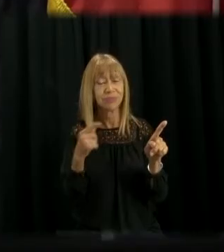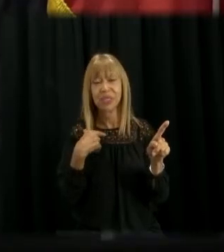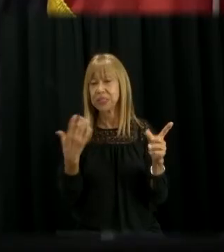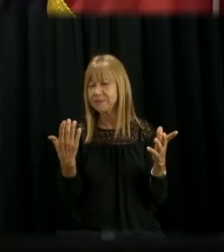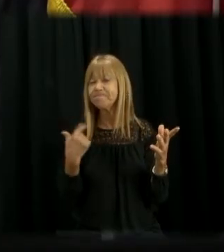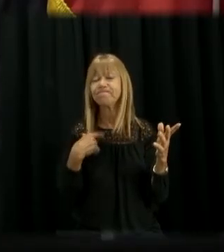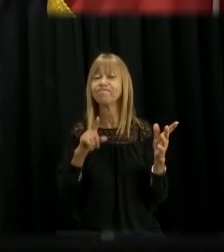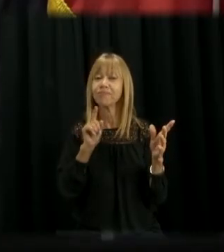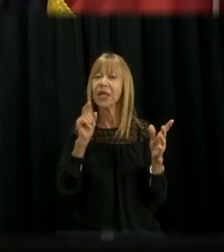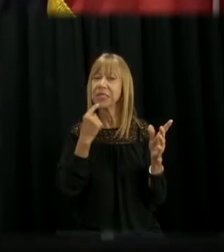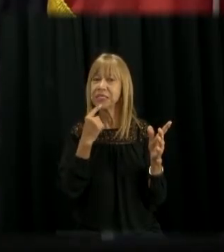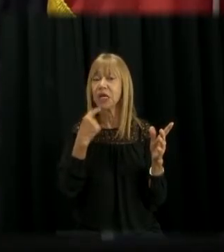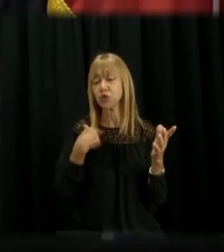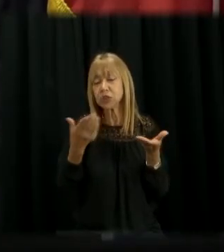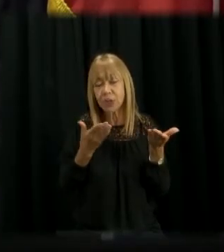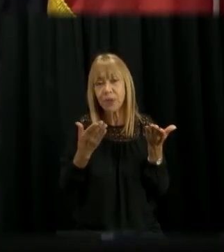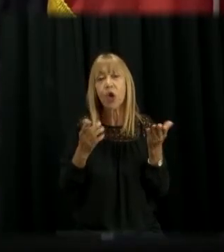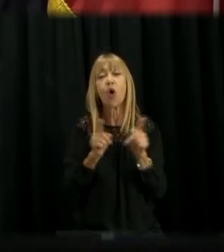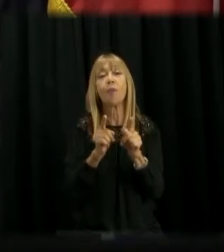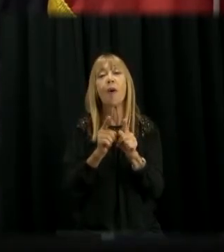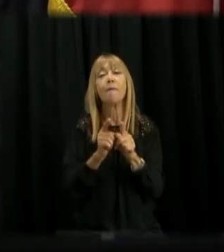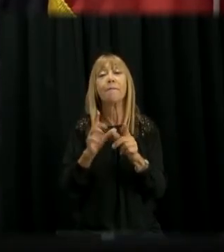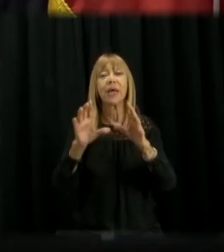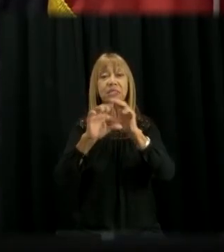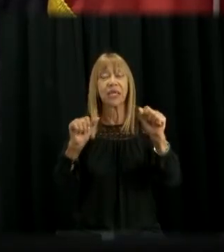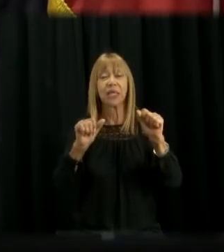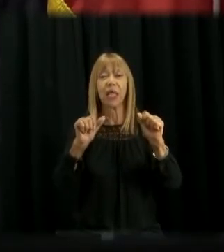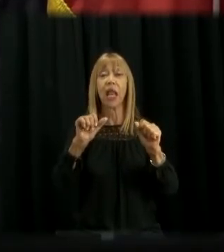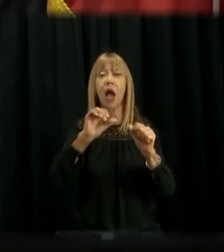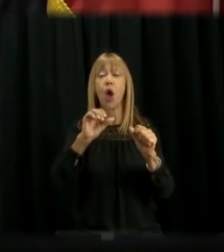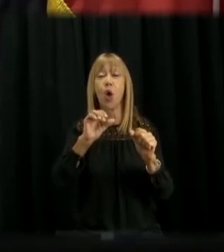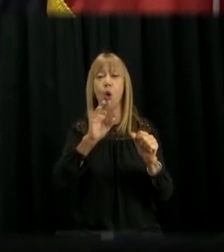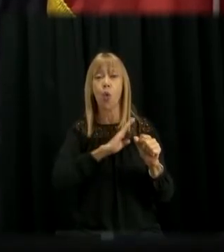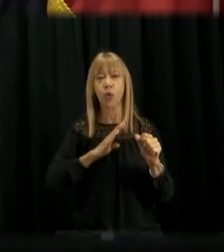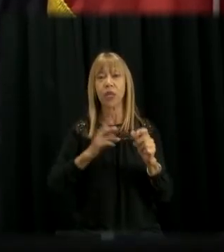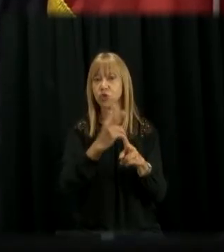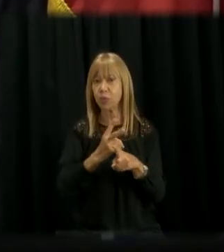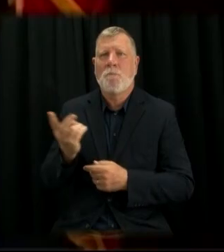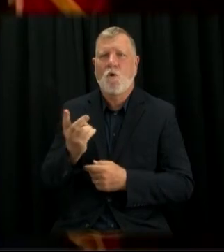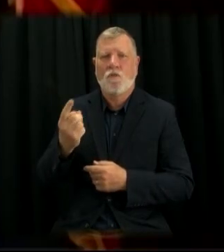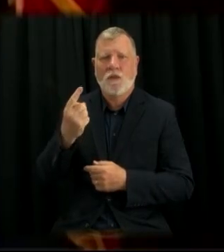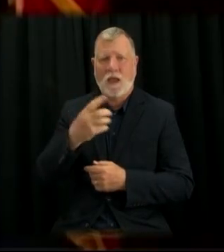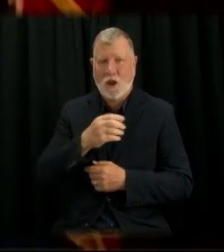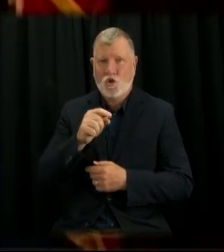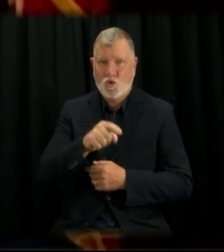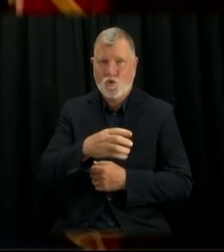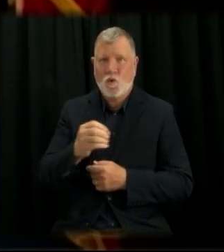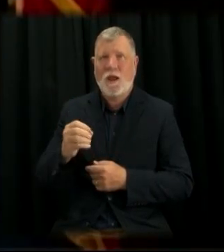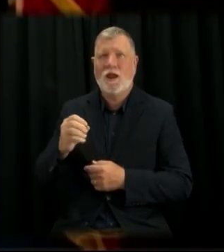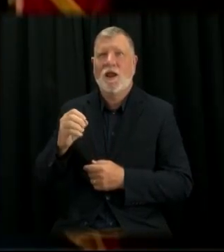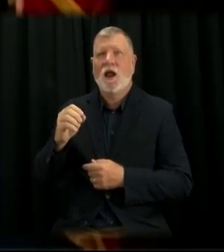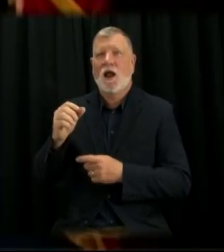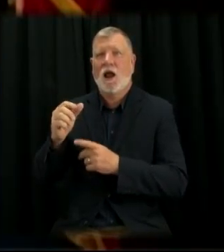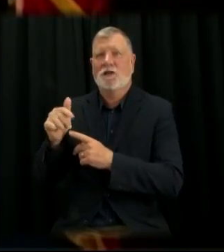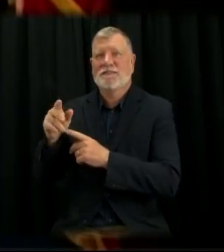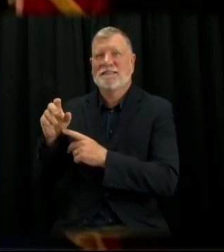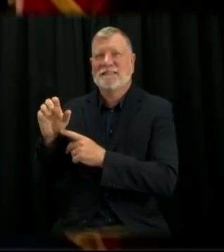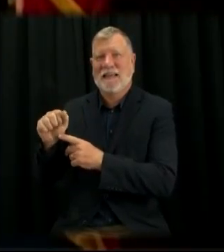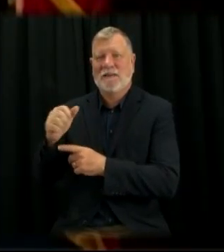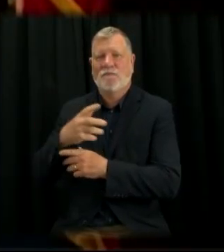llamada que eventualmente resultaría en el trabajo más desafiante, difícil y exigente que haya tenido jamás en mi